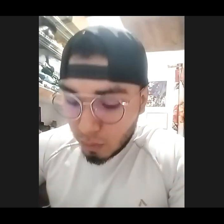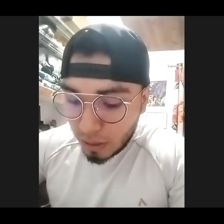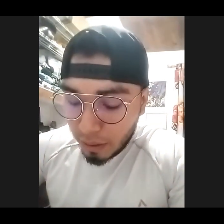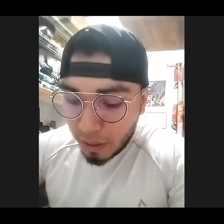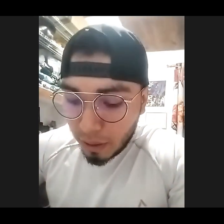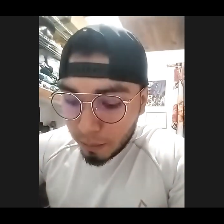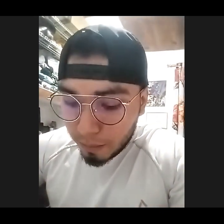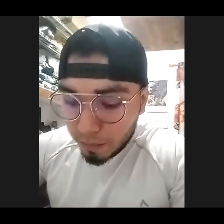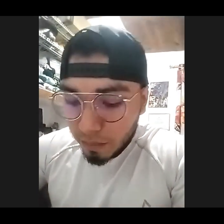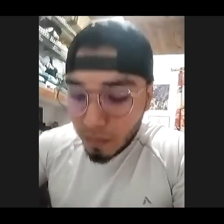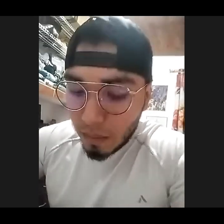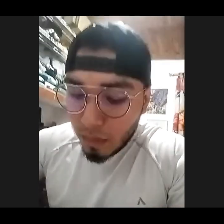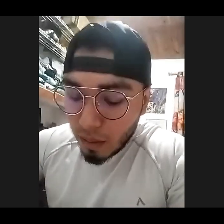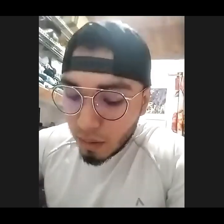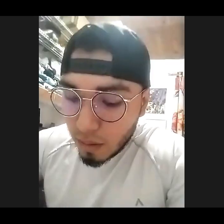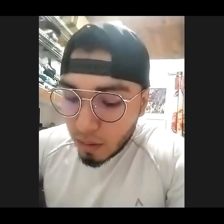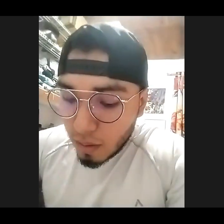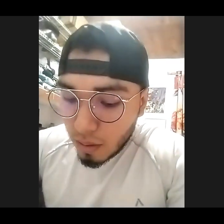que es un cierre averiado.